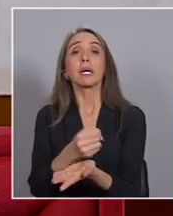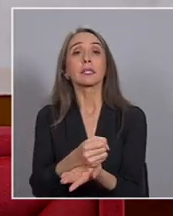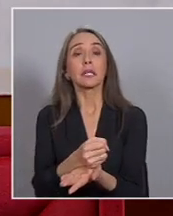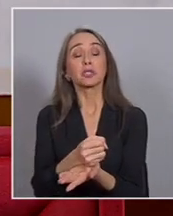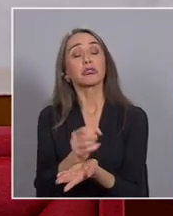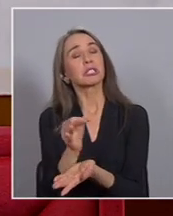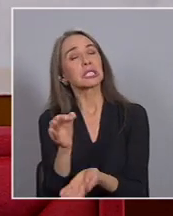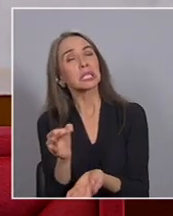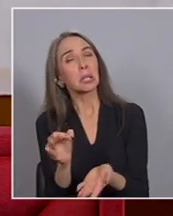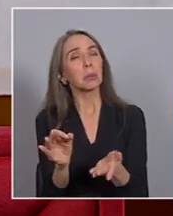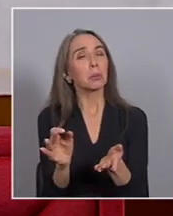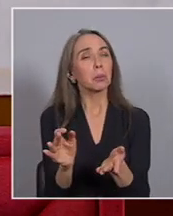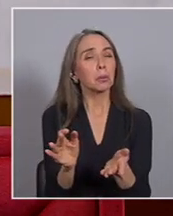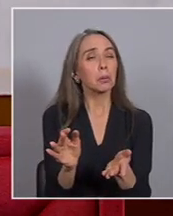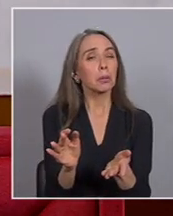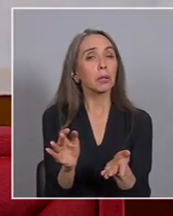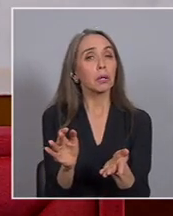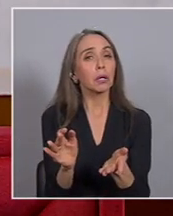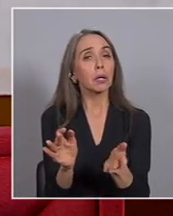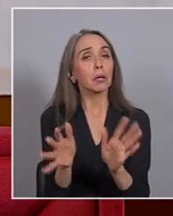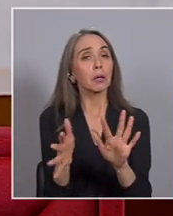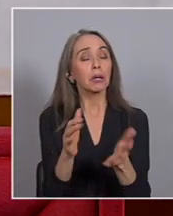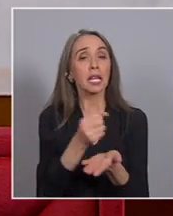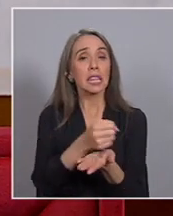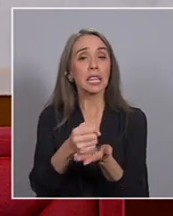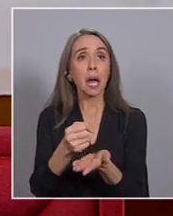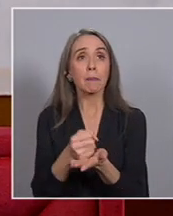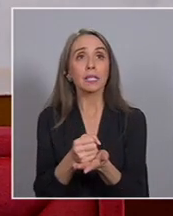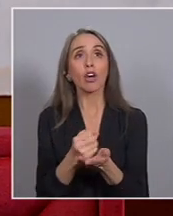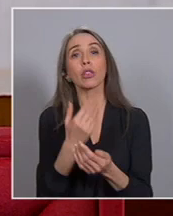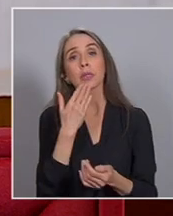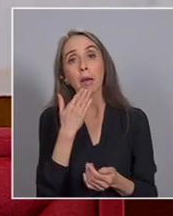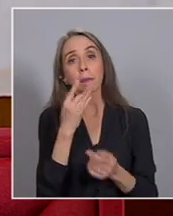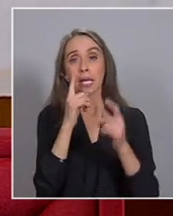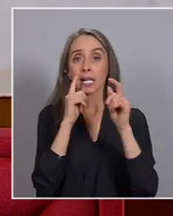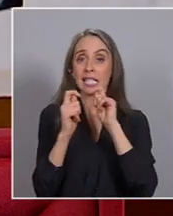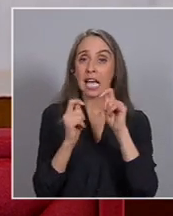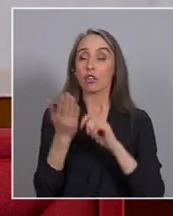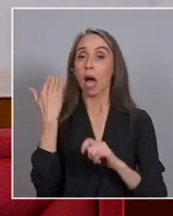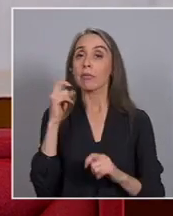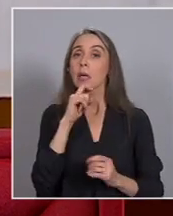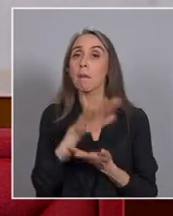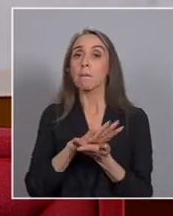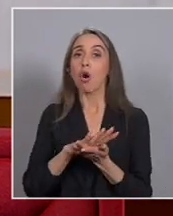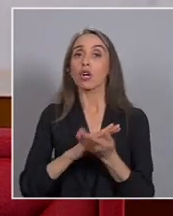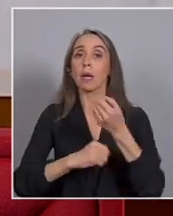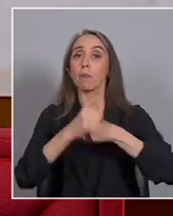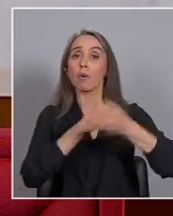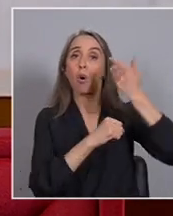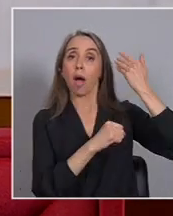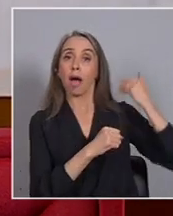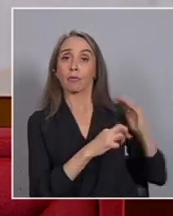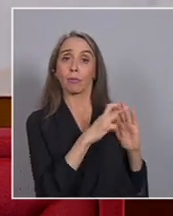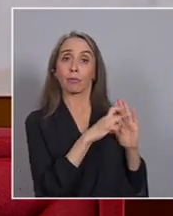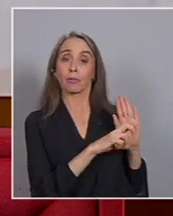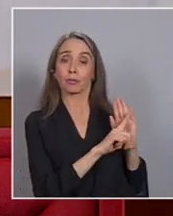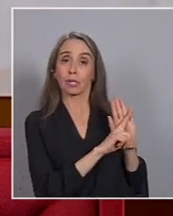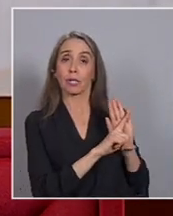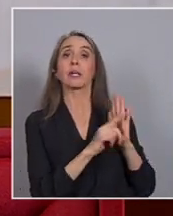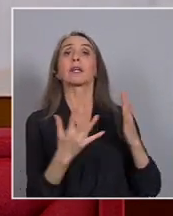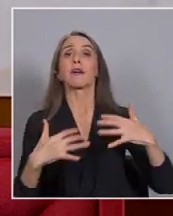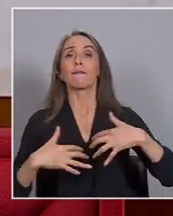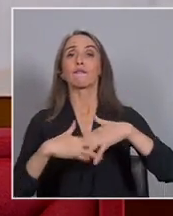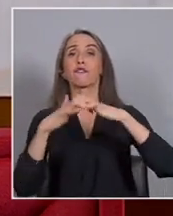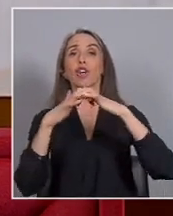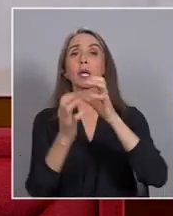que seguramente será una tramitación no exenta de riesgo, ya tuvimos un ejemplo hace un par de años, para fortalecer